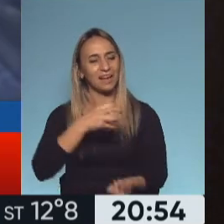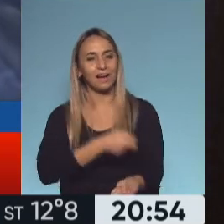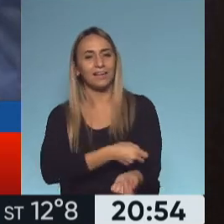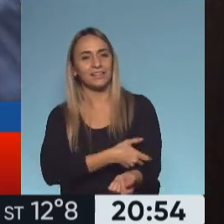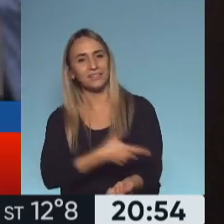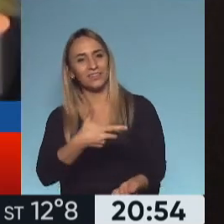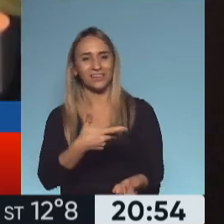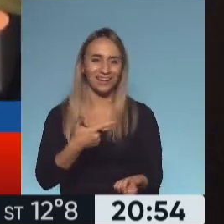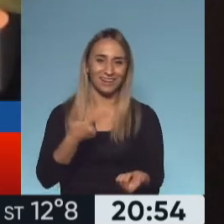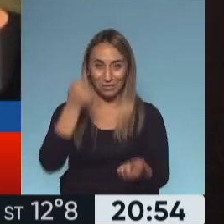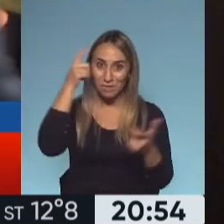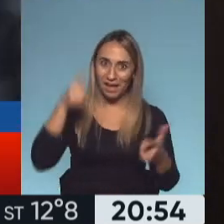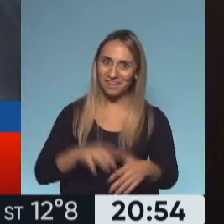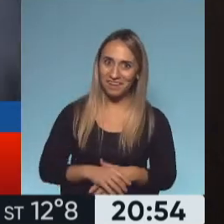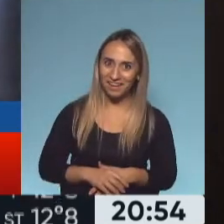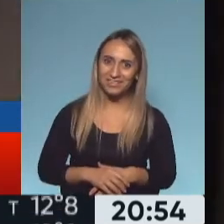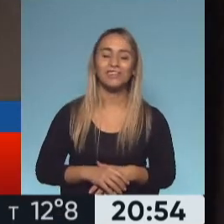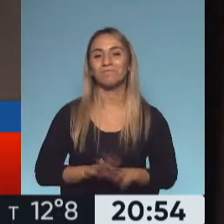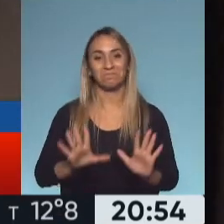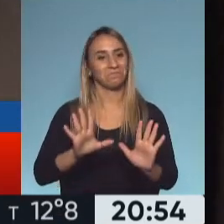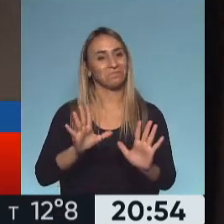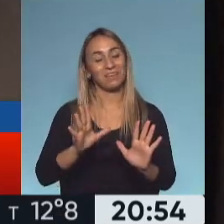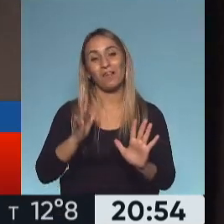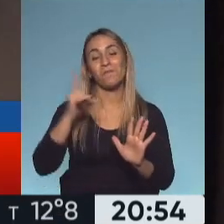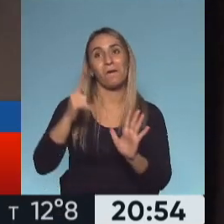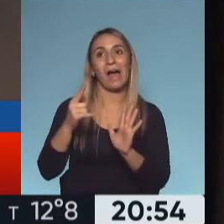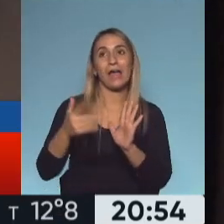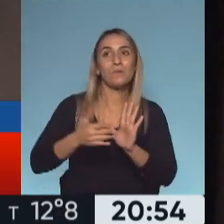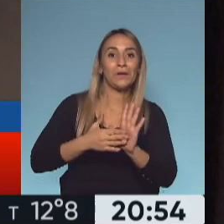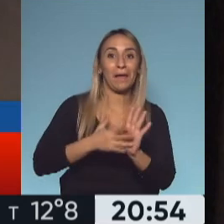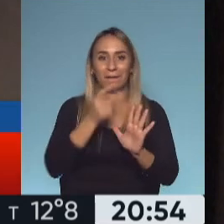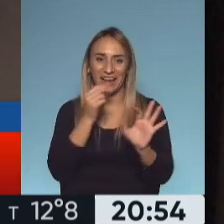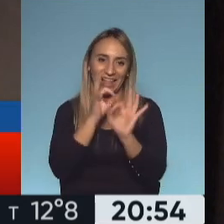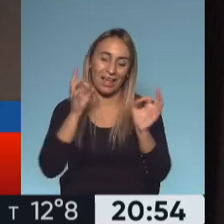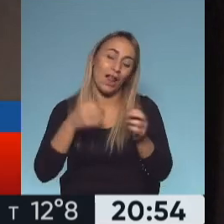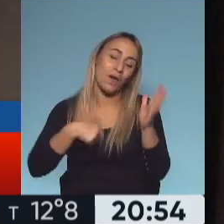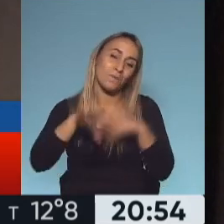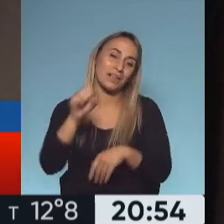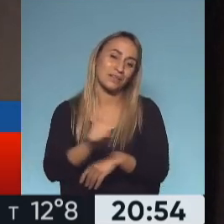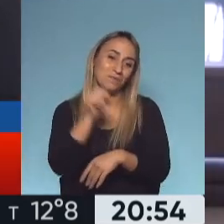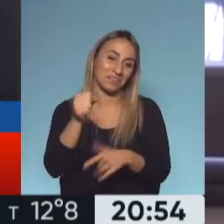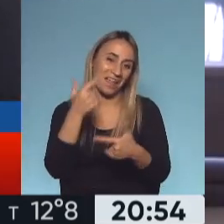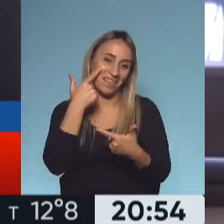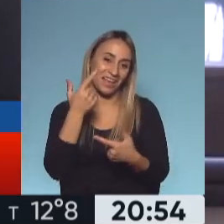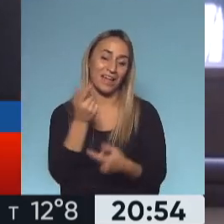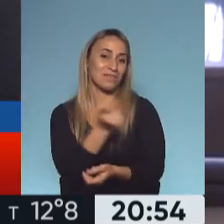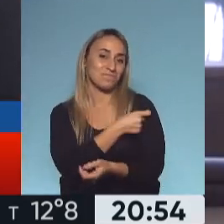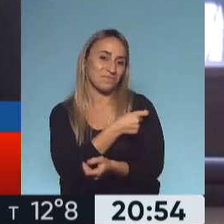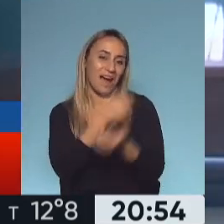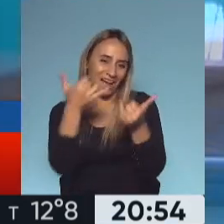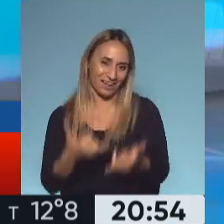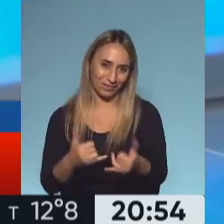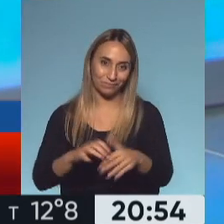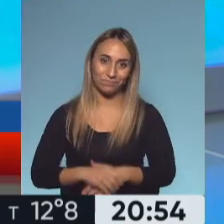además. Imagínate que te diga no, eso. No tenemos datos de que eso haya acontecido. Por lo pronto, único, lo importante es que lo único la que podemos contar es esto, que se están vacunando.